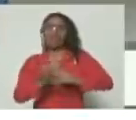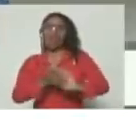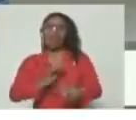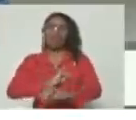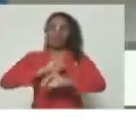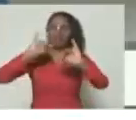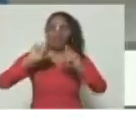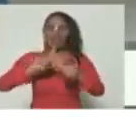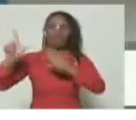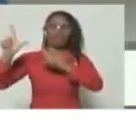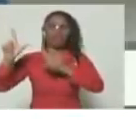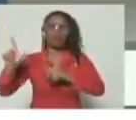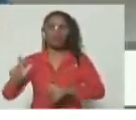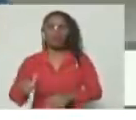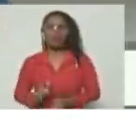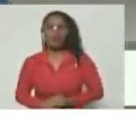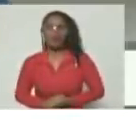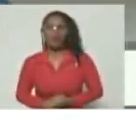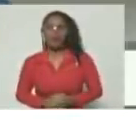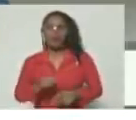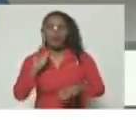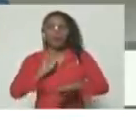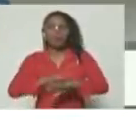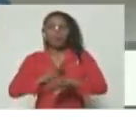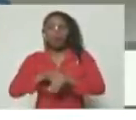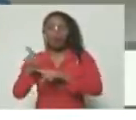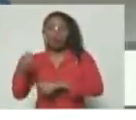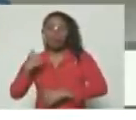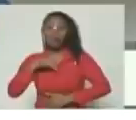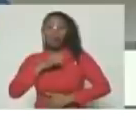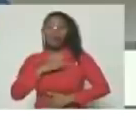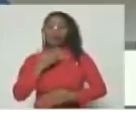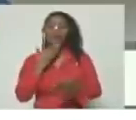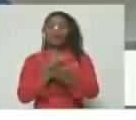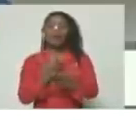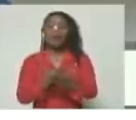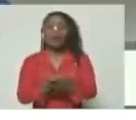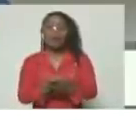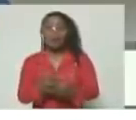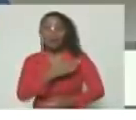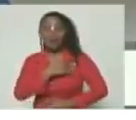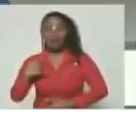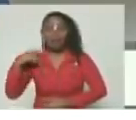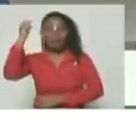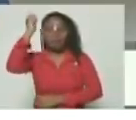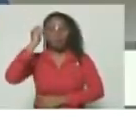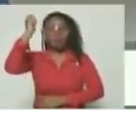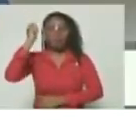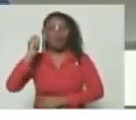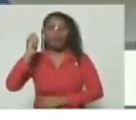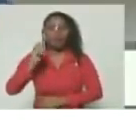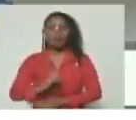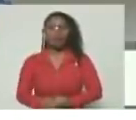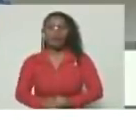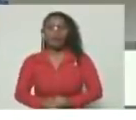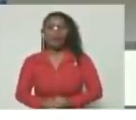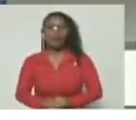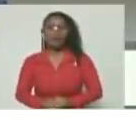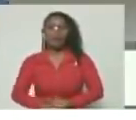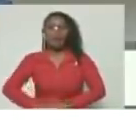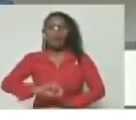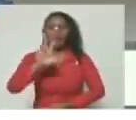definitivo. Por eso nosotros hemos propuesto, queridos diputados, diputadas,